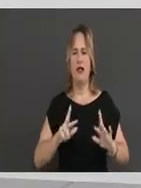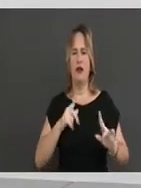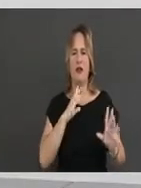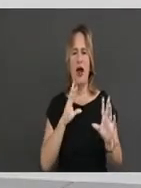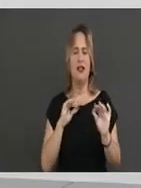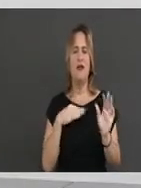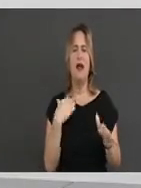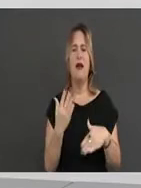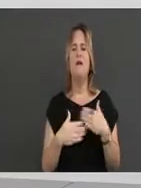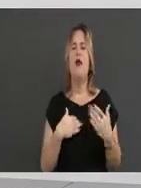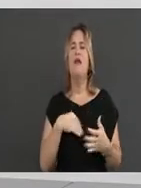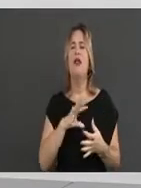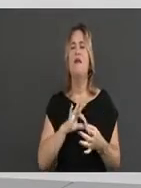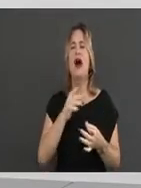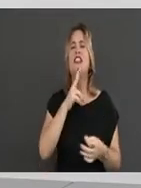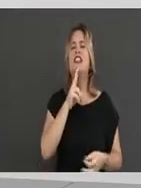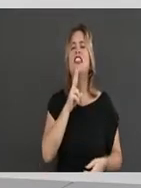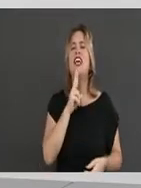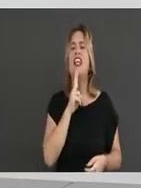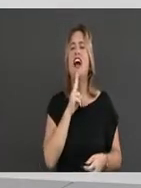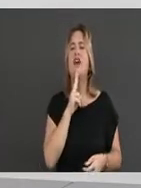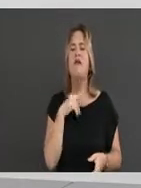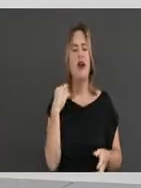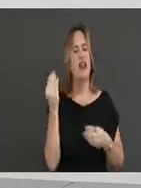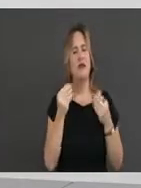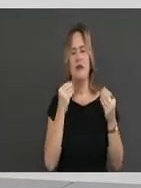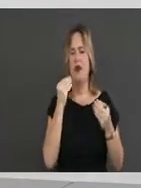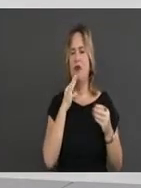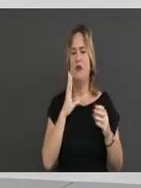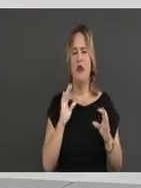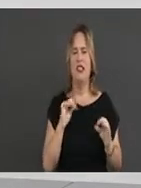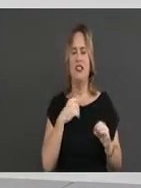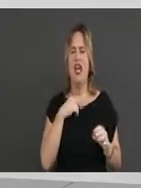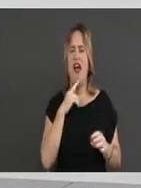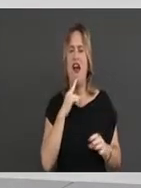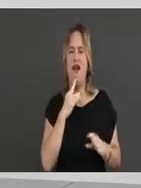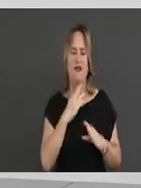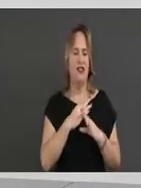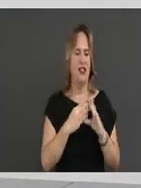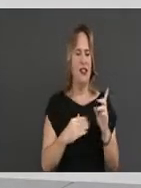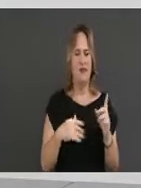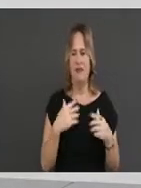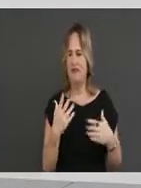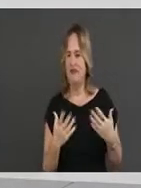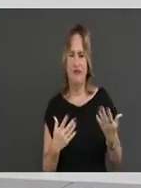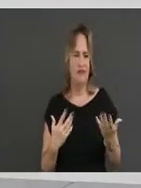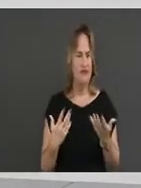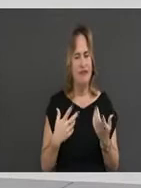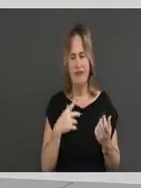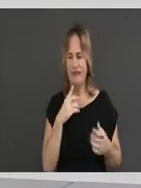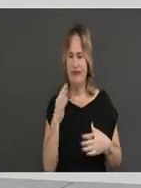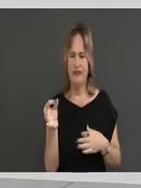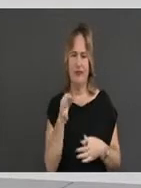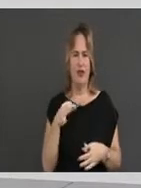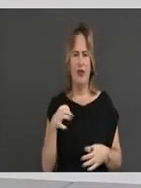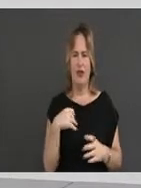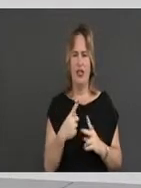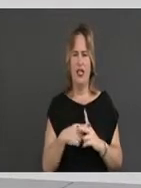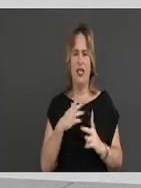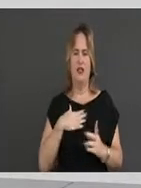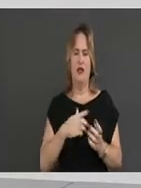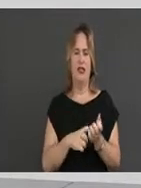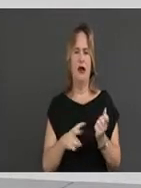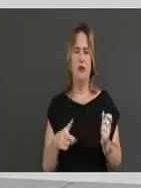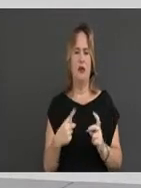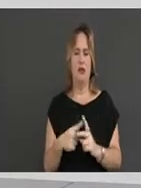sobre la situación del agua, otra de las preocupaciones, Aguas Turquino, Aguas Santiago, qué está pasando en los municipios y en nuestro